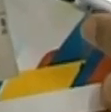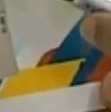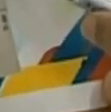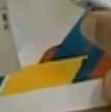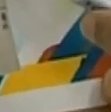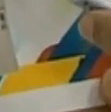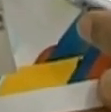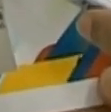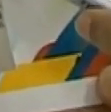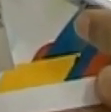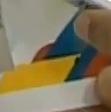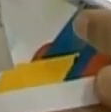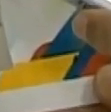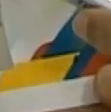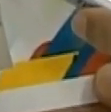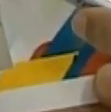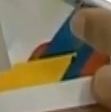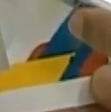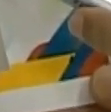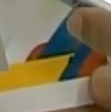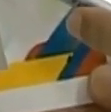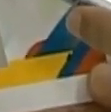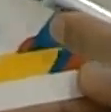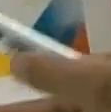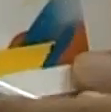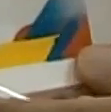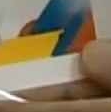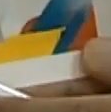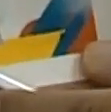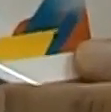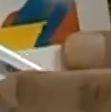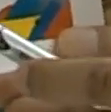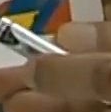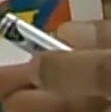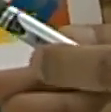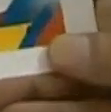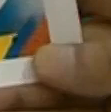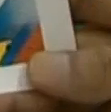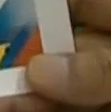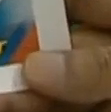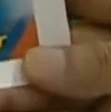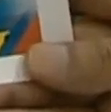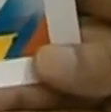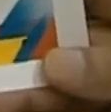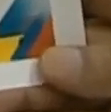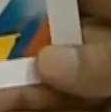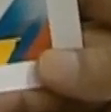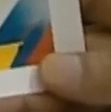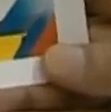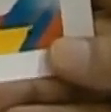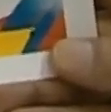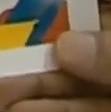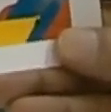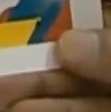toda nuestra solidaridad y apoyo y disposición de apoyo para Colombia. Y aquí va Venezuela.